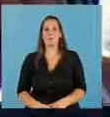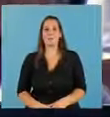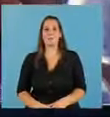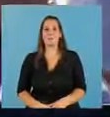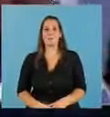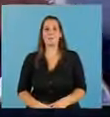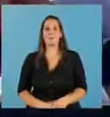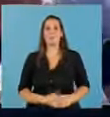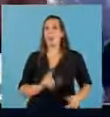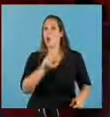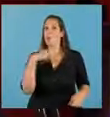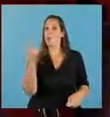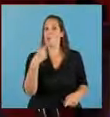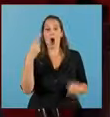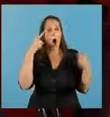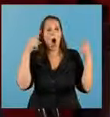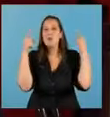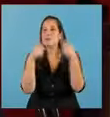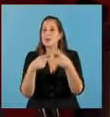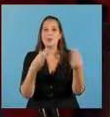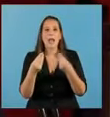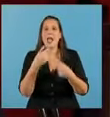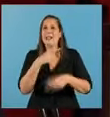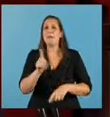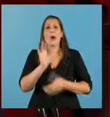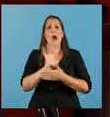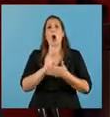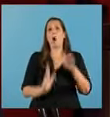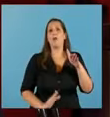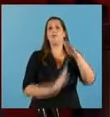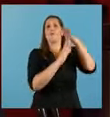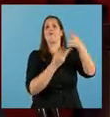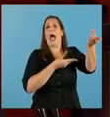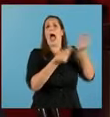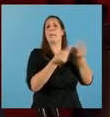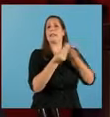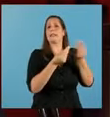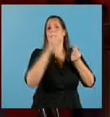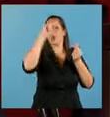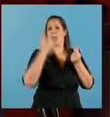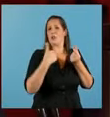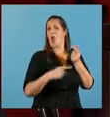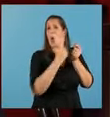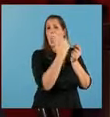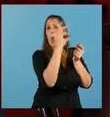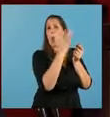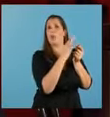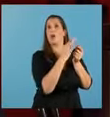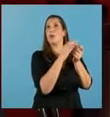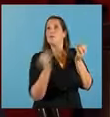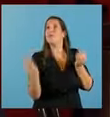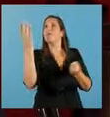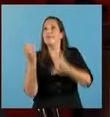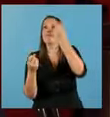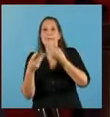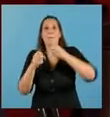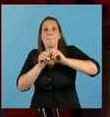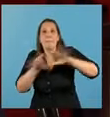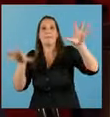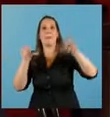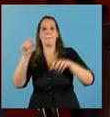Nuestro objetivo es descentralizar la administración pública nacional y promover un plan de desarrollo con equidad